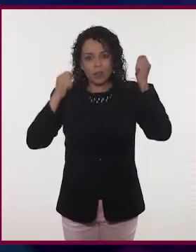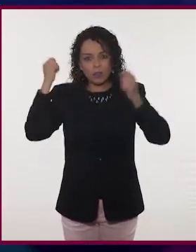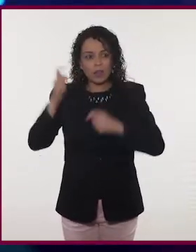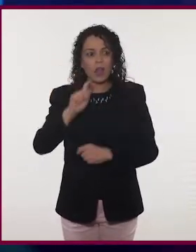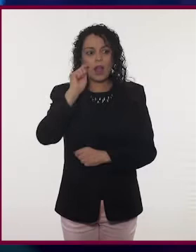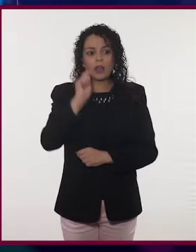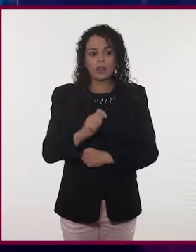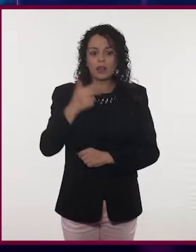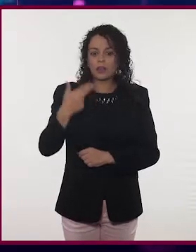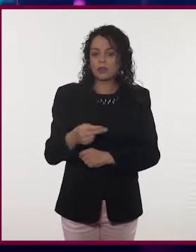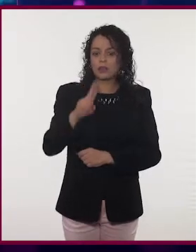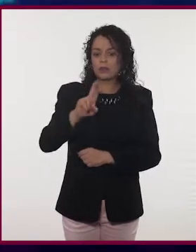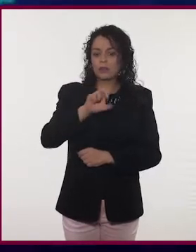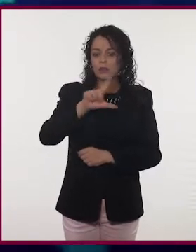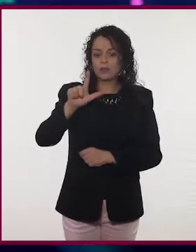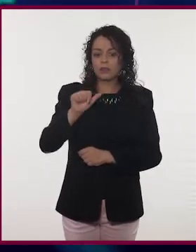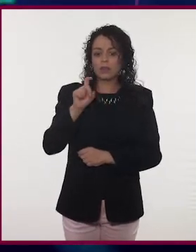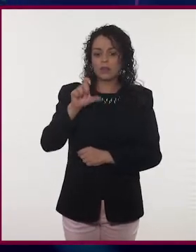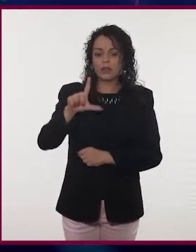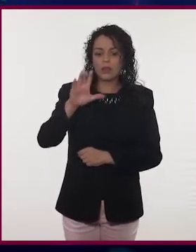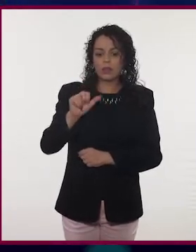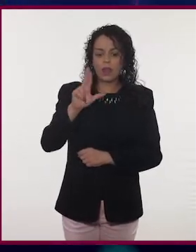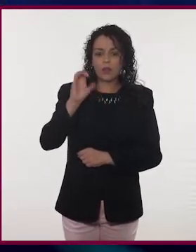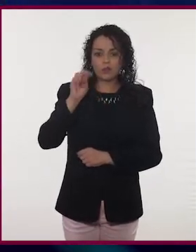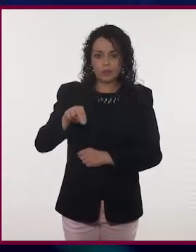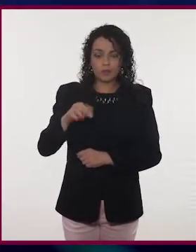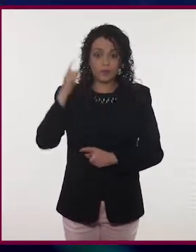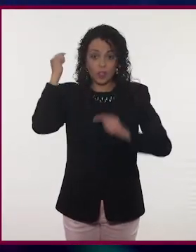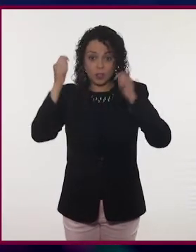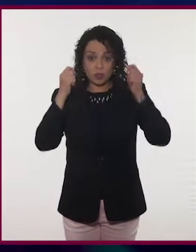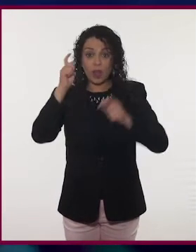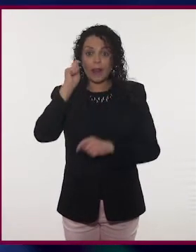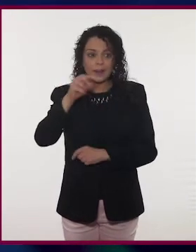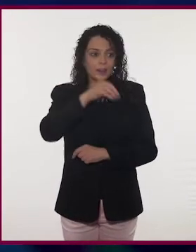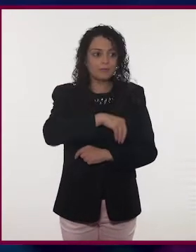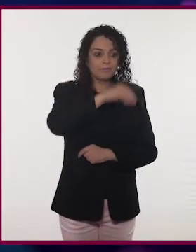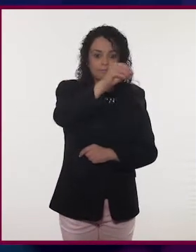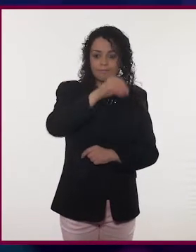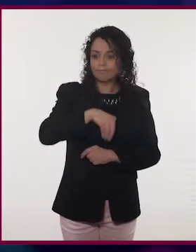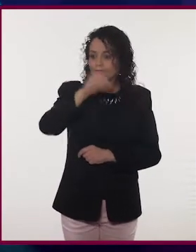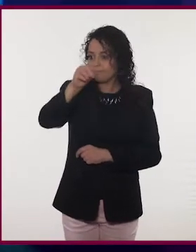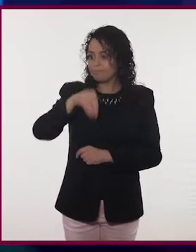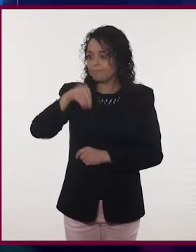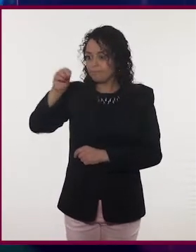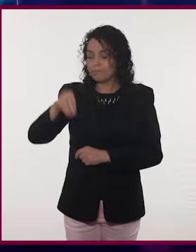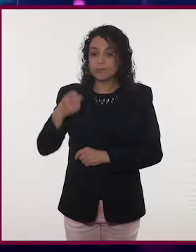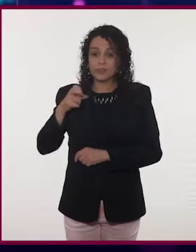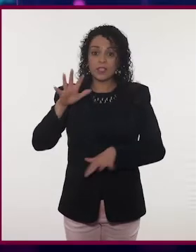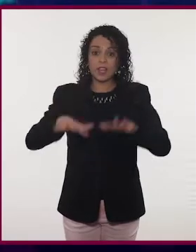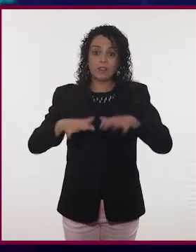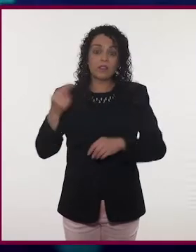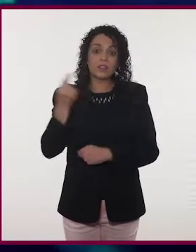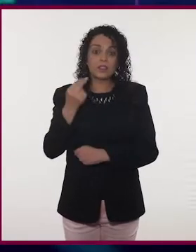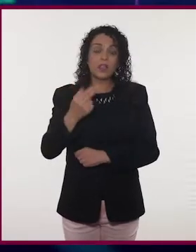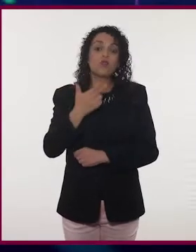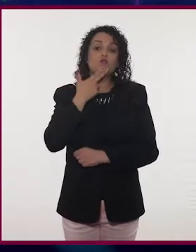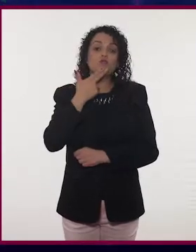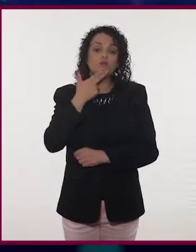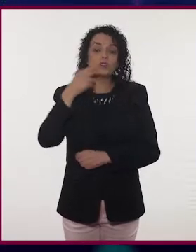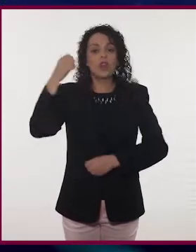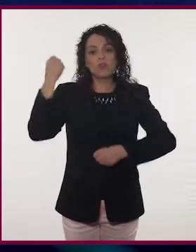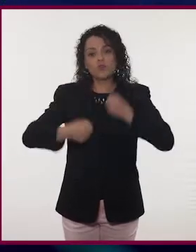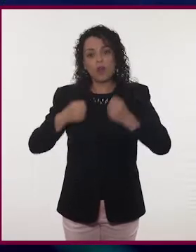carbono. El turismo, por definición, es moverte y es ir a otro lugar, y para eso pues muchas veces tienes que usar avión, tienes que usar